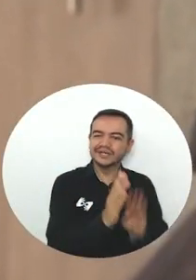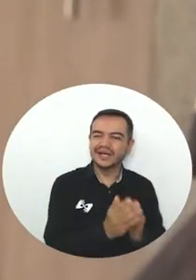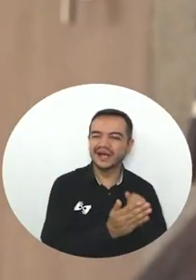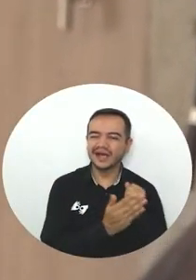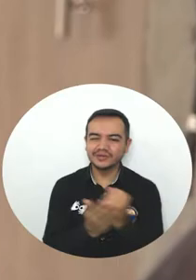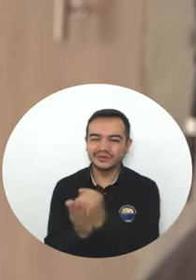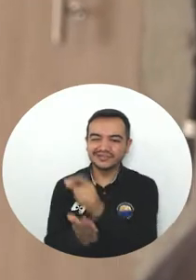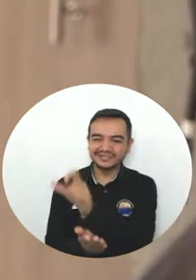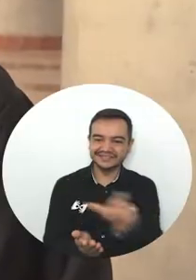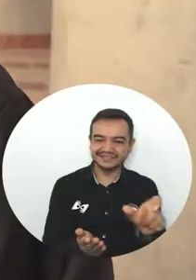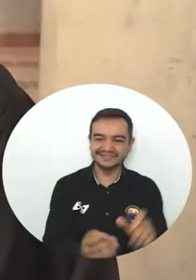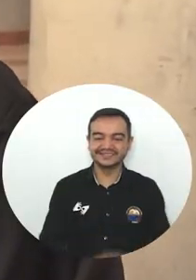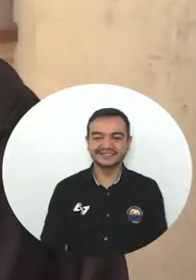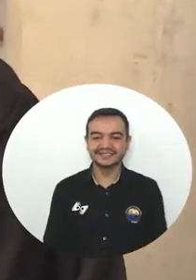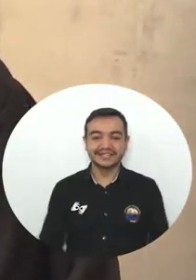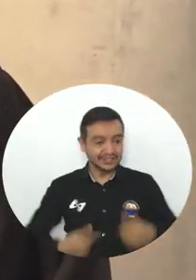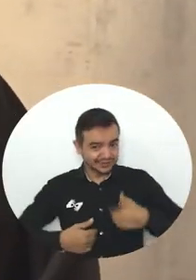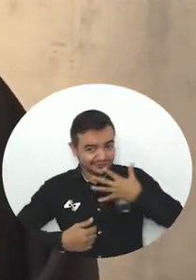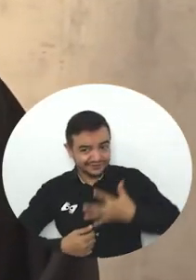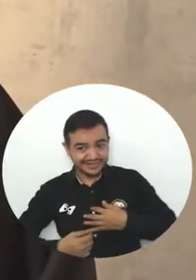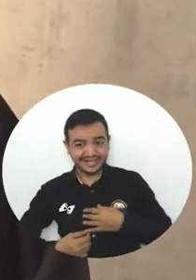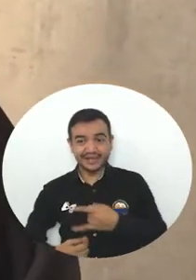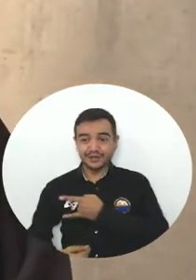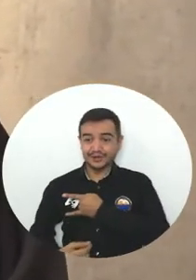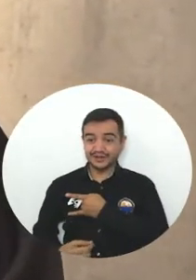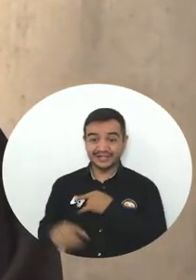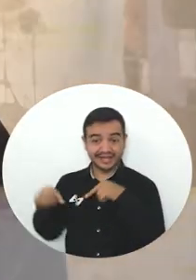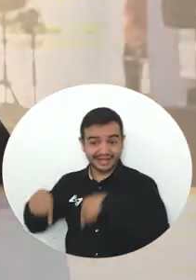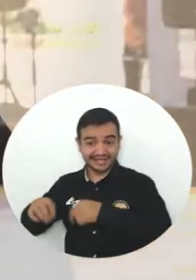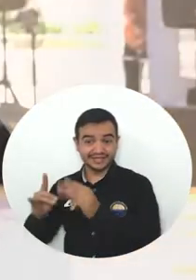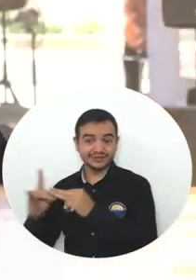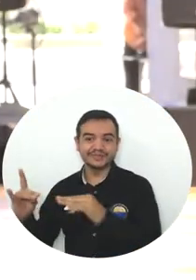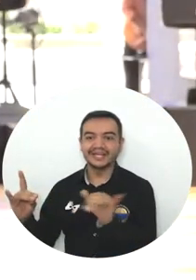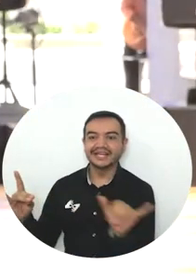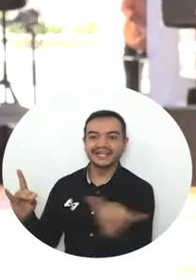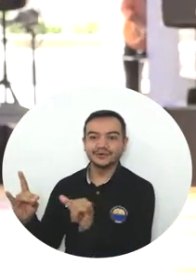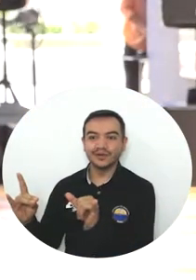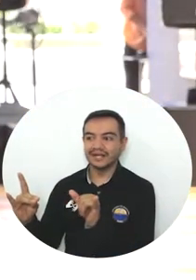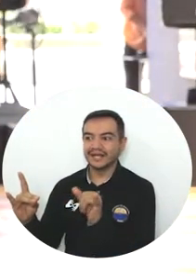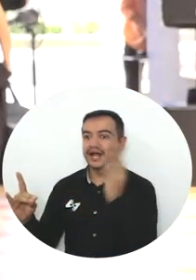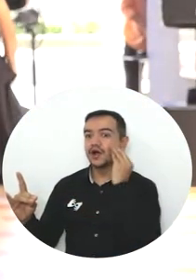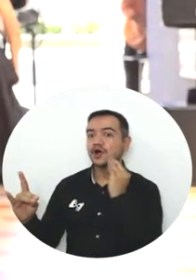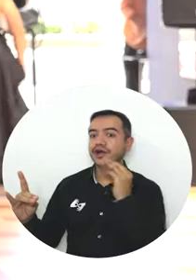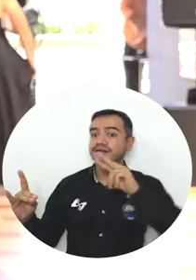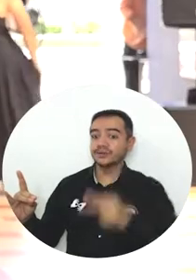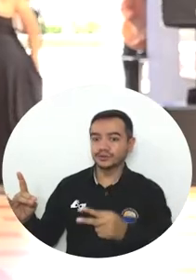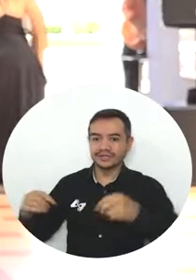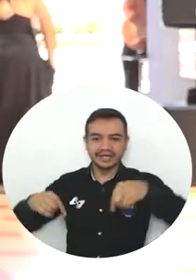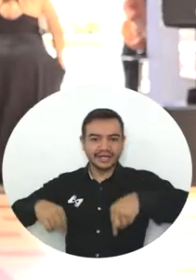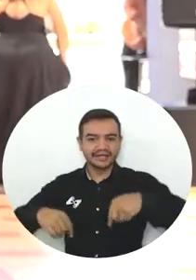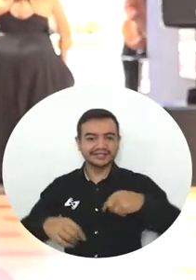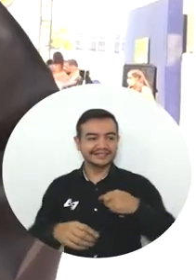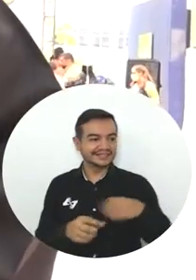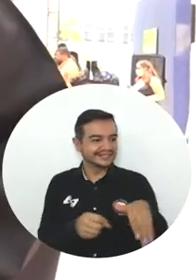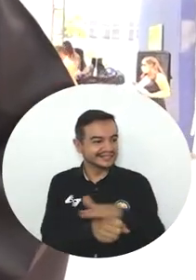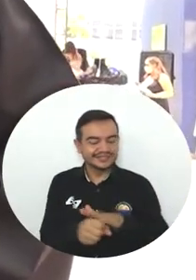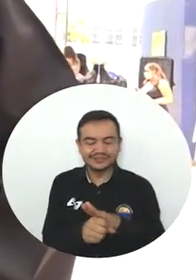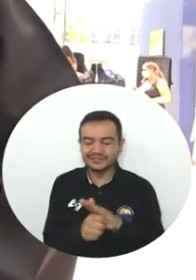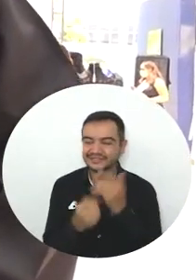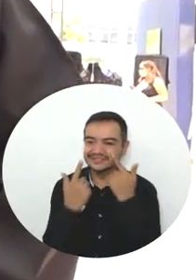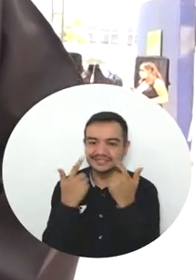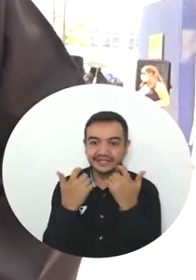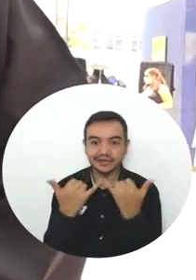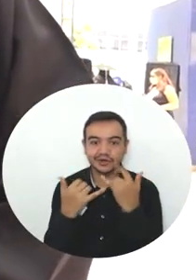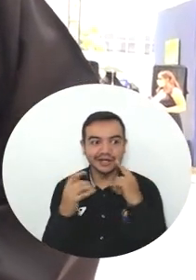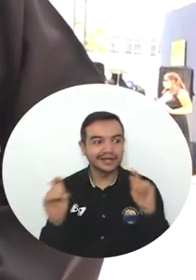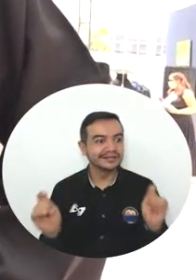pacientes. Esta universidad para mí, como se dice, mi casa, mi segunda casa. Aquí pasé muchos momentos agradables y lo